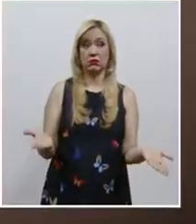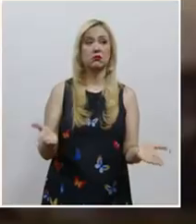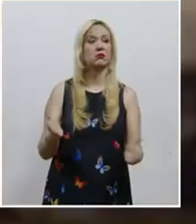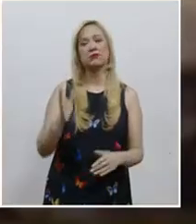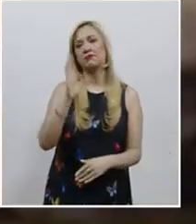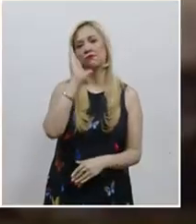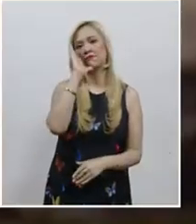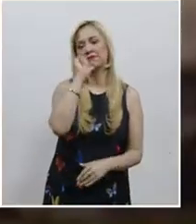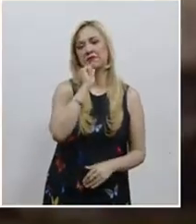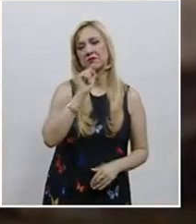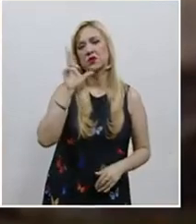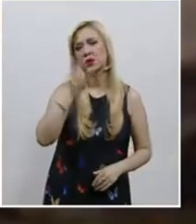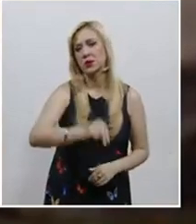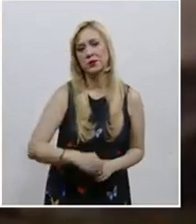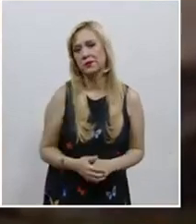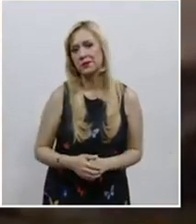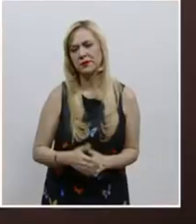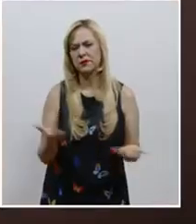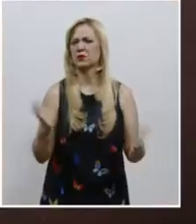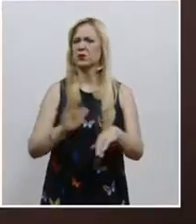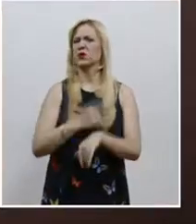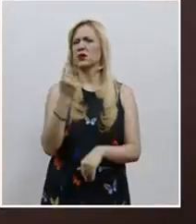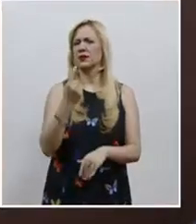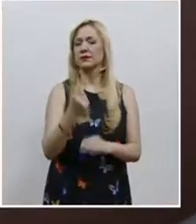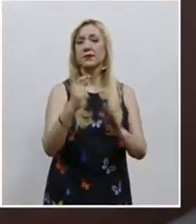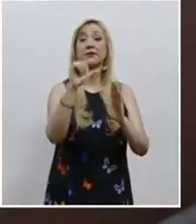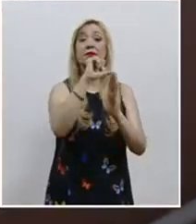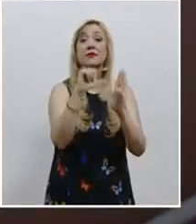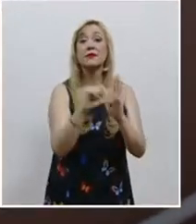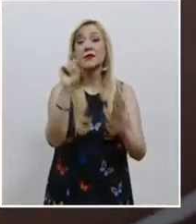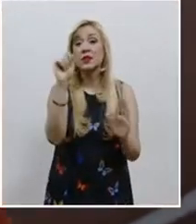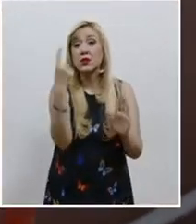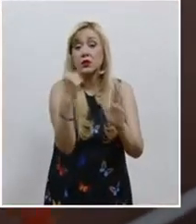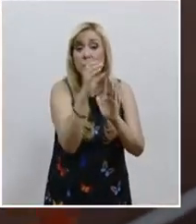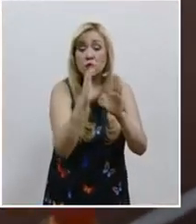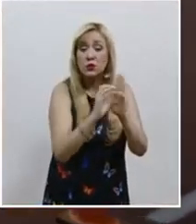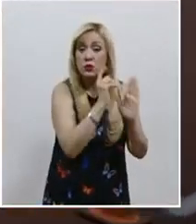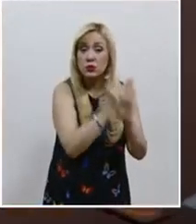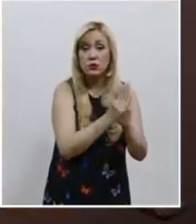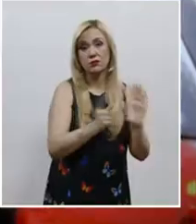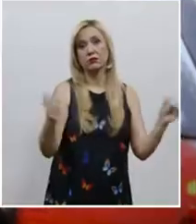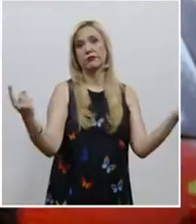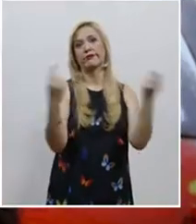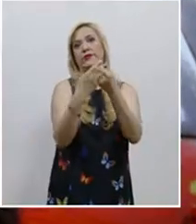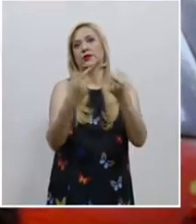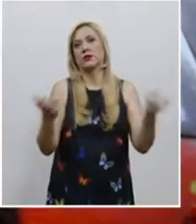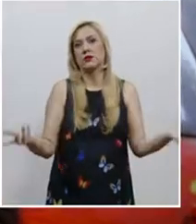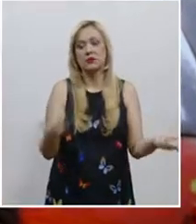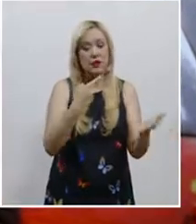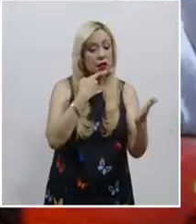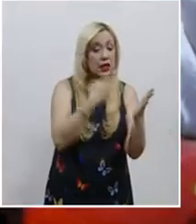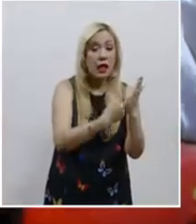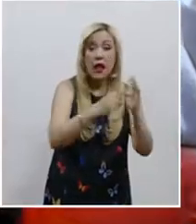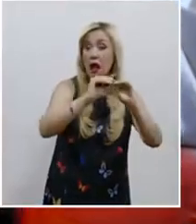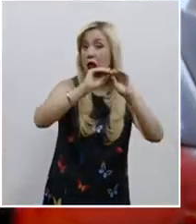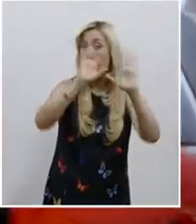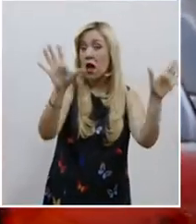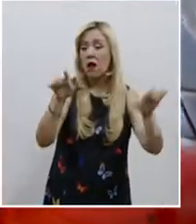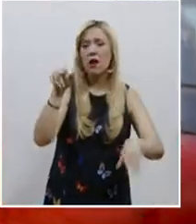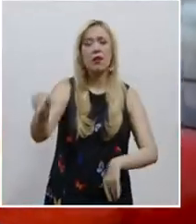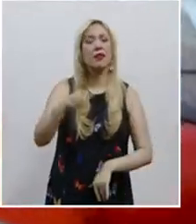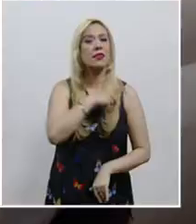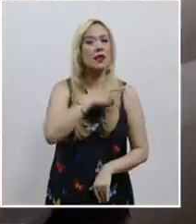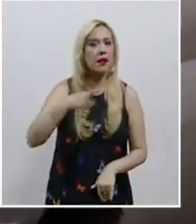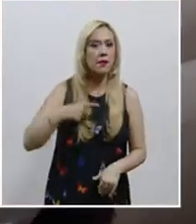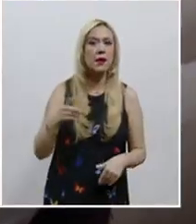Defensa Nacional. Argumentaron que ello era contrario al artículo 21 constitucional, que establece que las tareas de seguridad pública deben